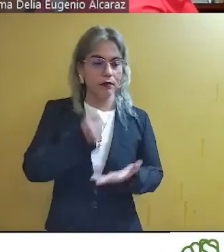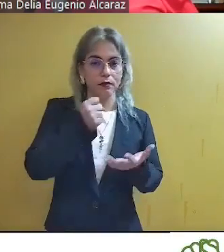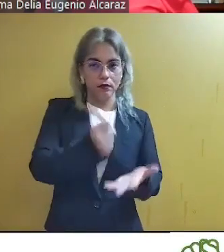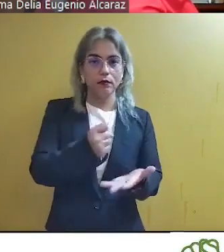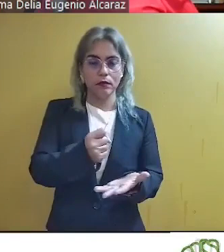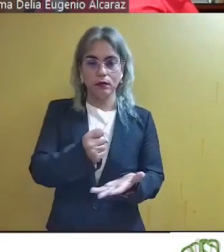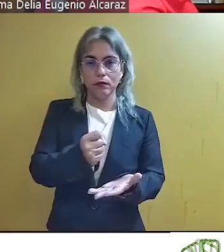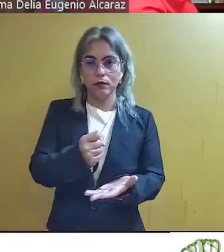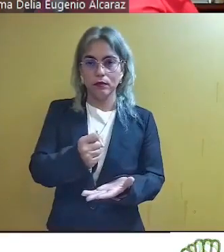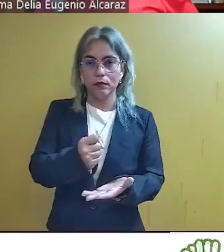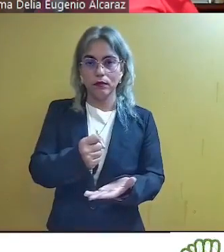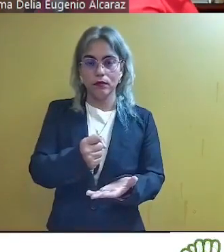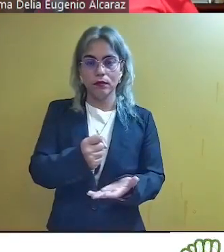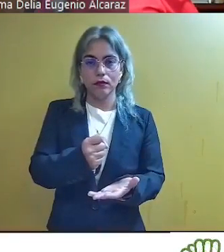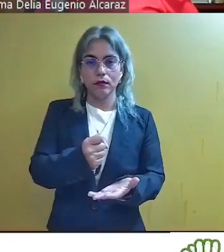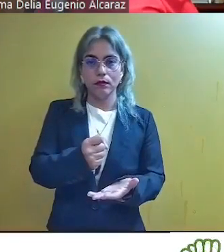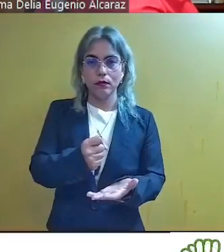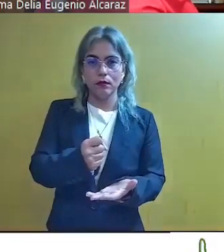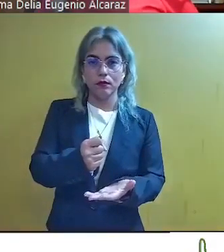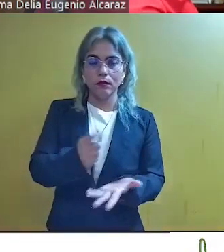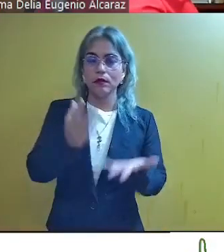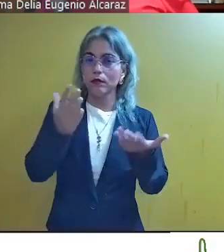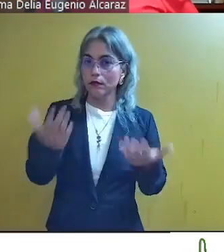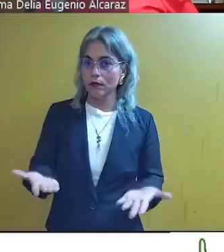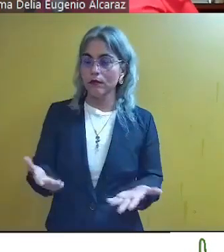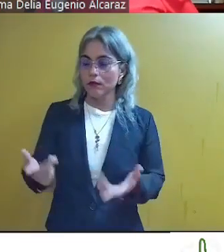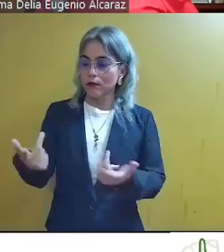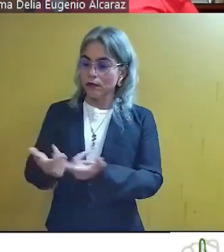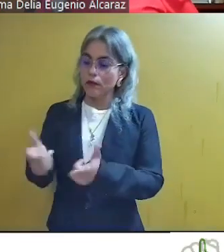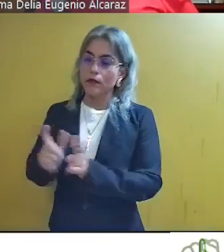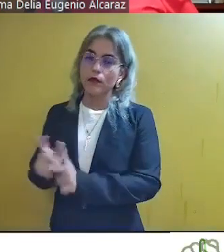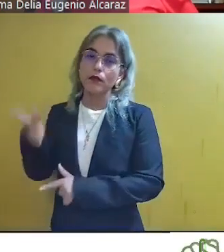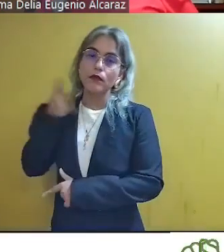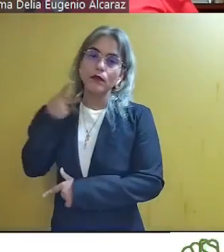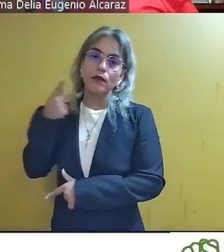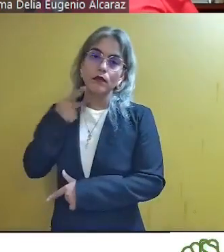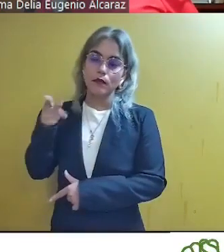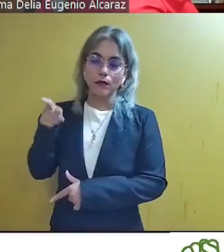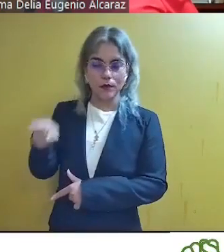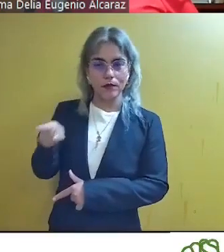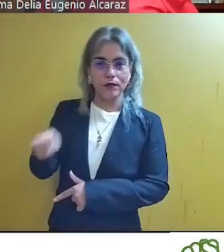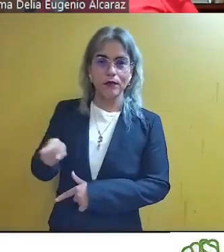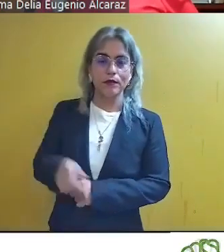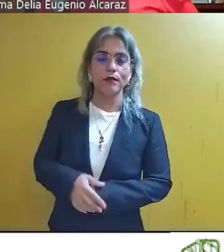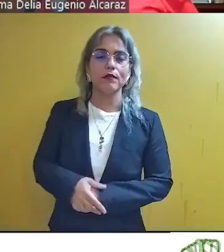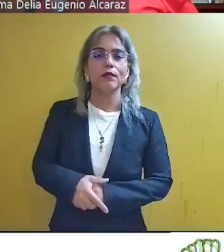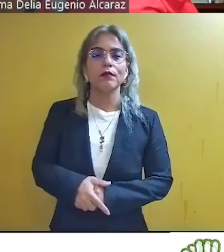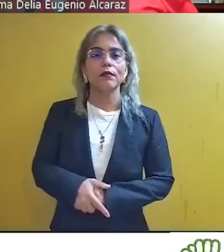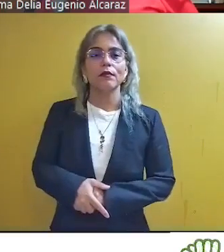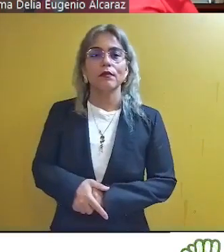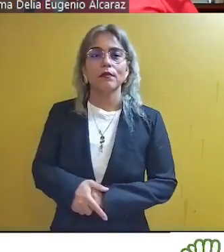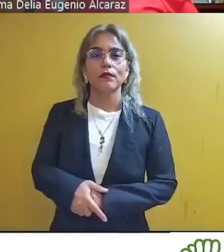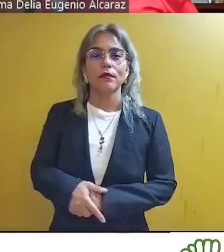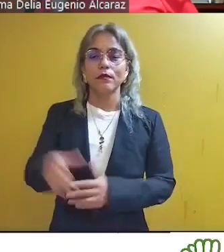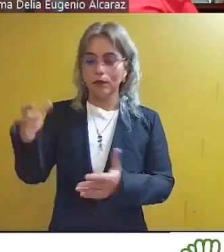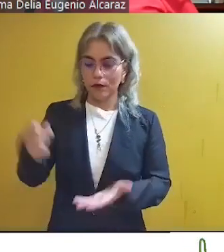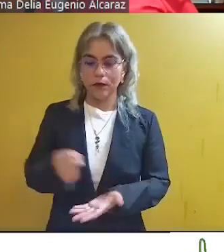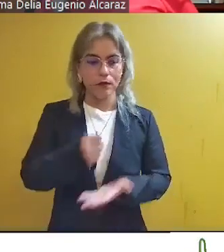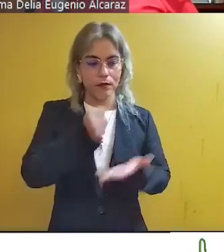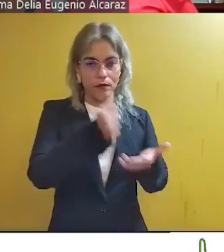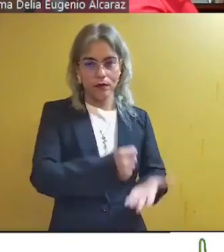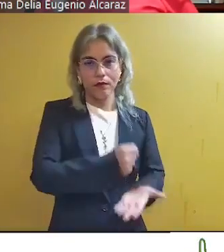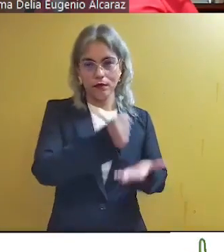todo caso dicha circunstancia le es imputable al propio partido, atento a que debió prever la partida presupuestal para tal